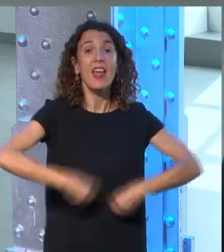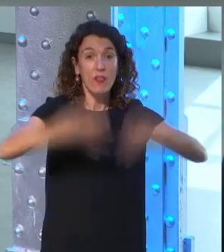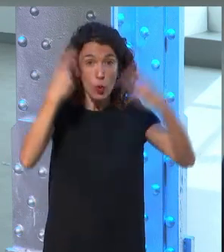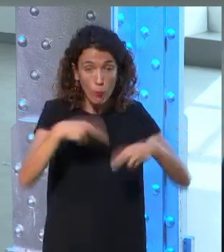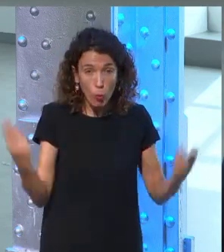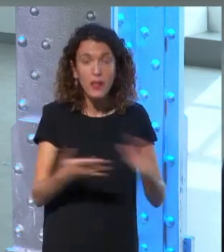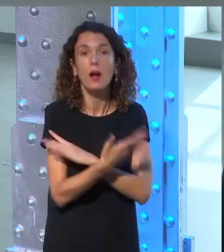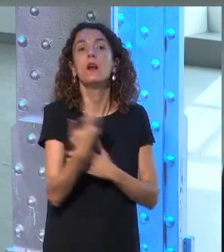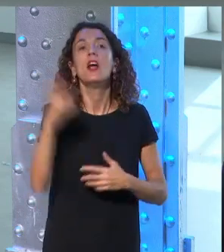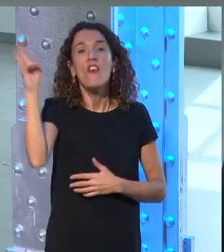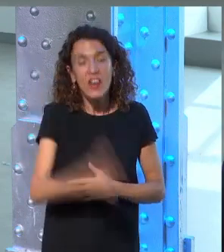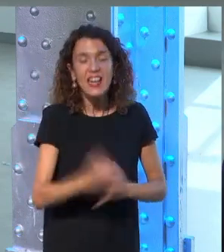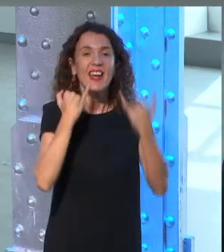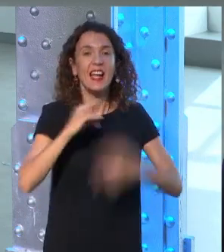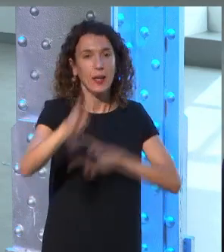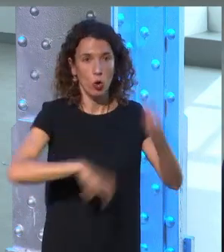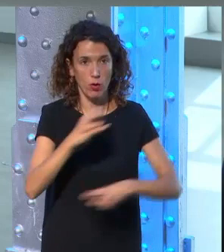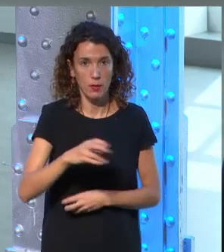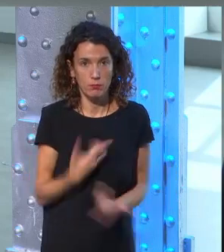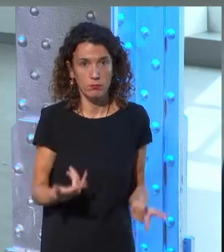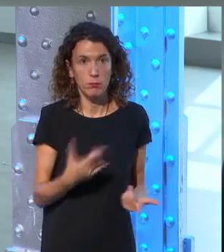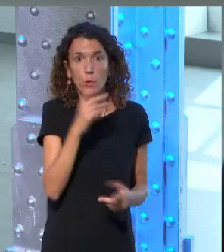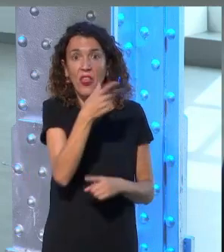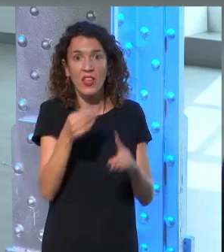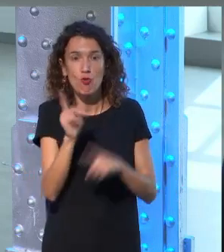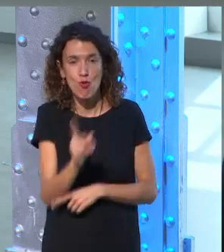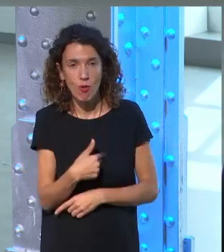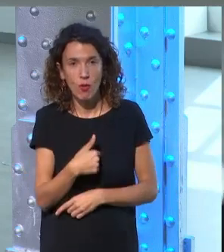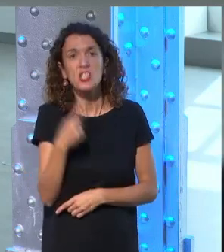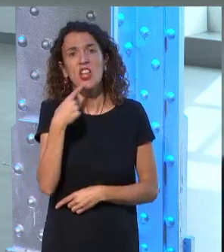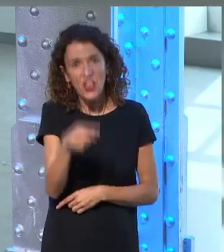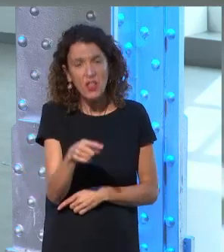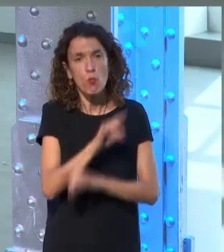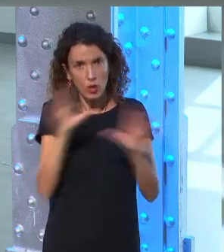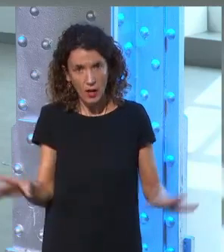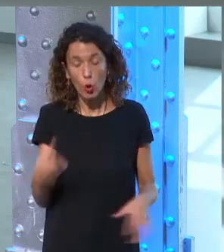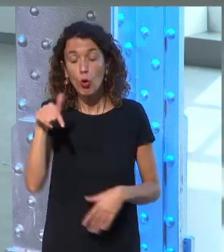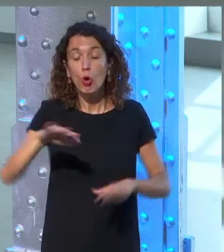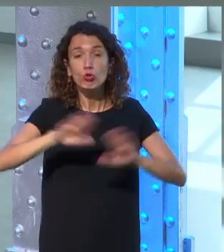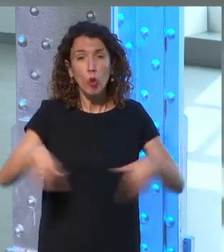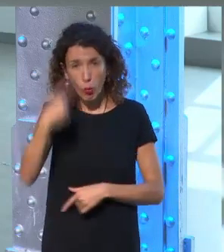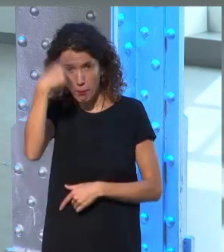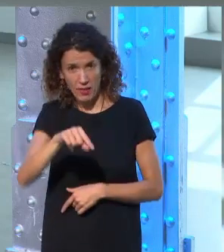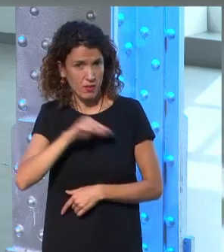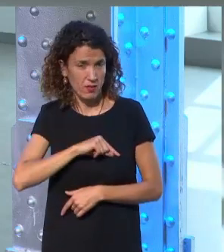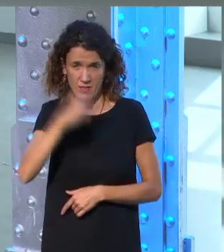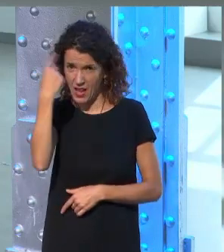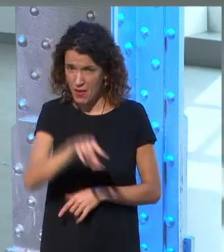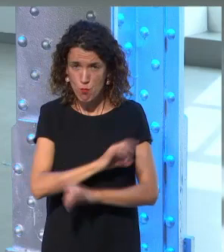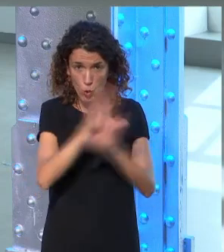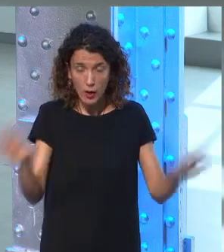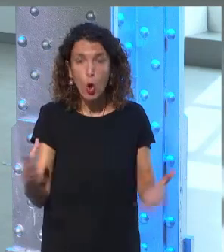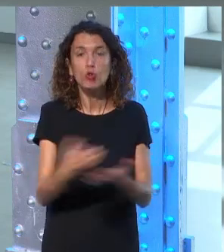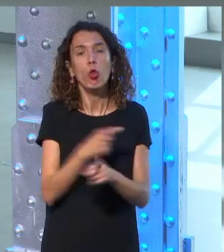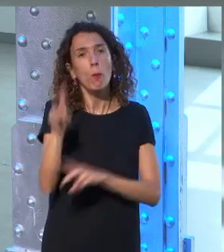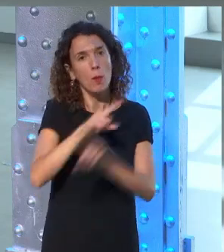públicos tiene que ser de procedencia de energía renovable. Porque no sé de qué. Aquí se dice. Y esto yo creo que todos tenemos que ser conscientes porque tenemos